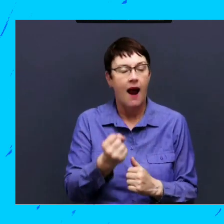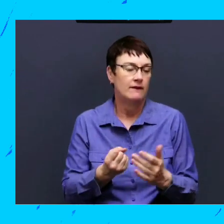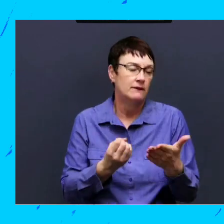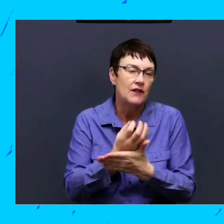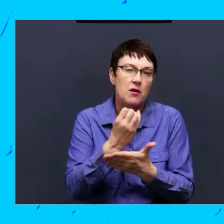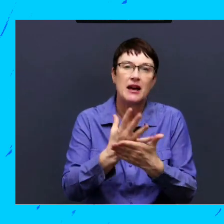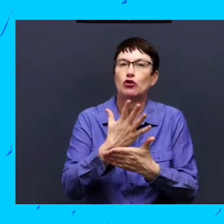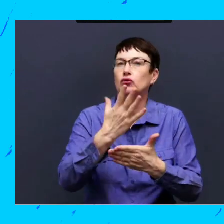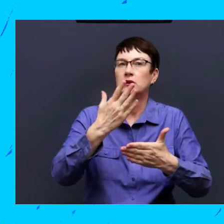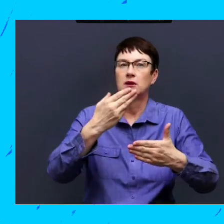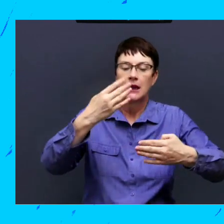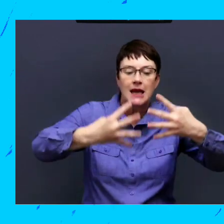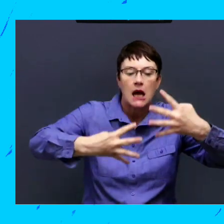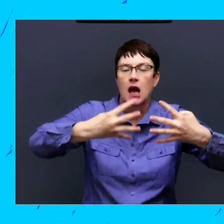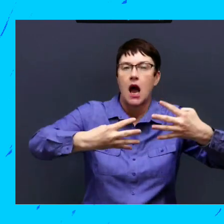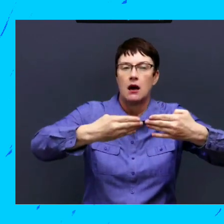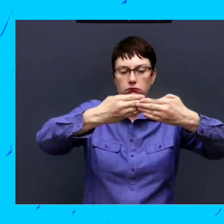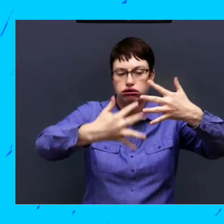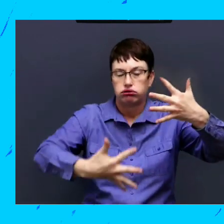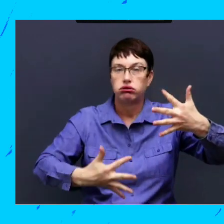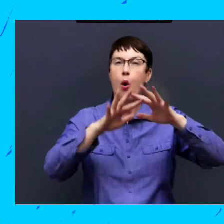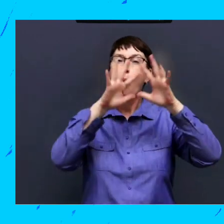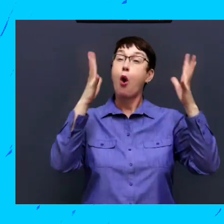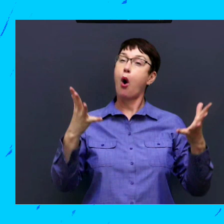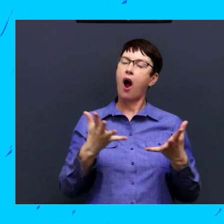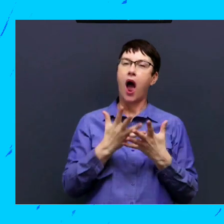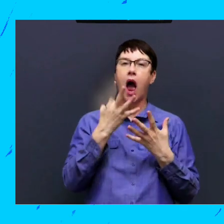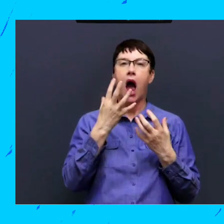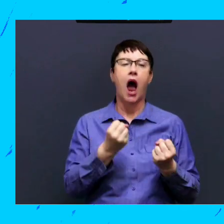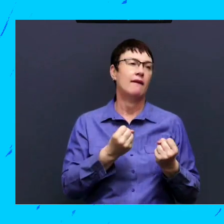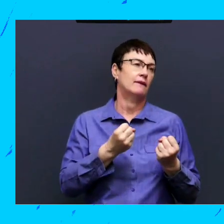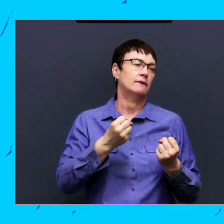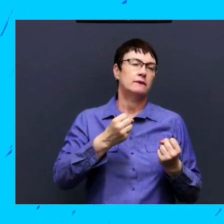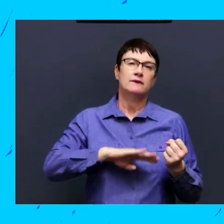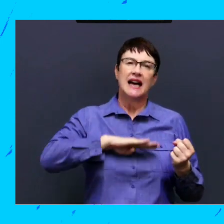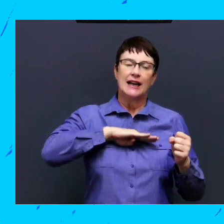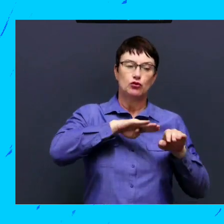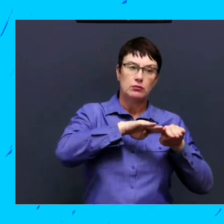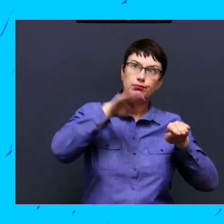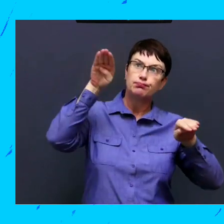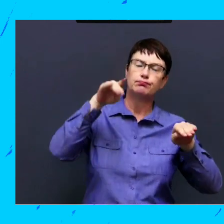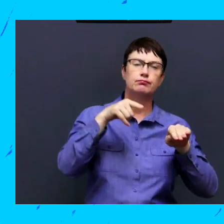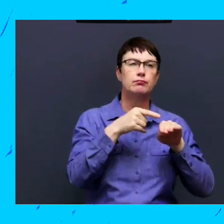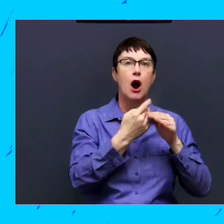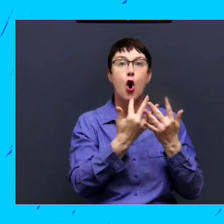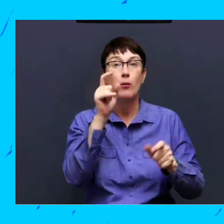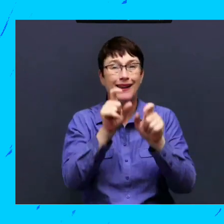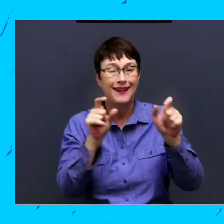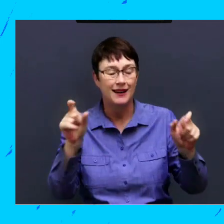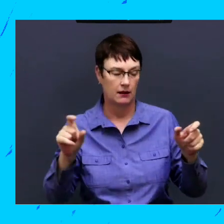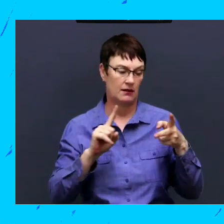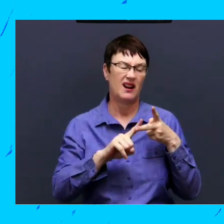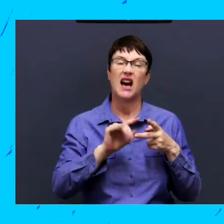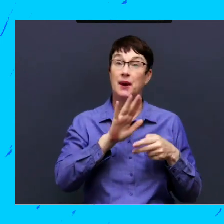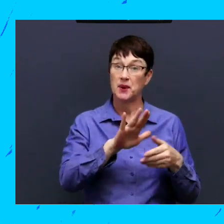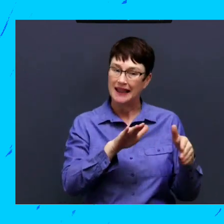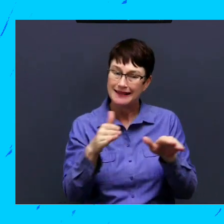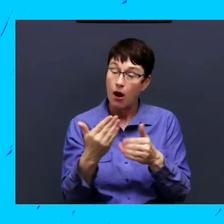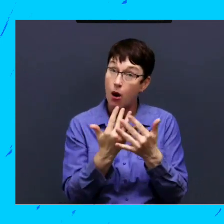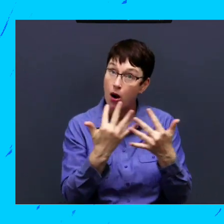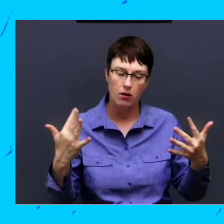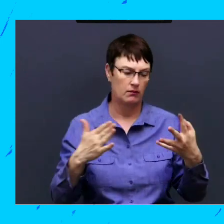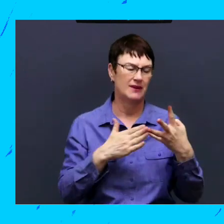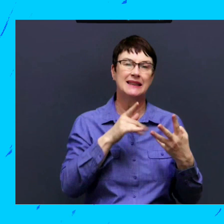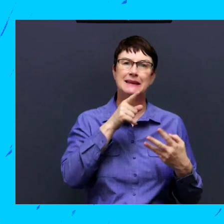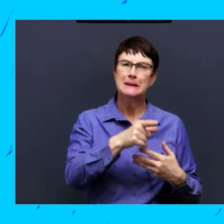de adolescentes en todo el mundo. La mortalidad, morbilidad, también resultados de salud seleccionados,